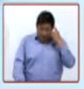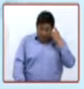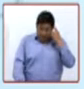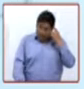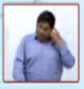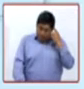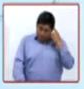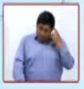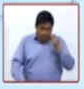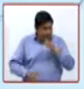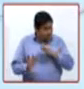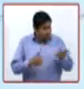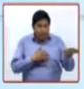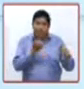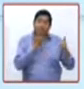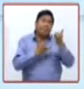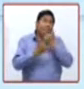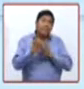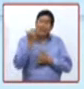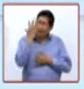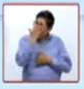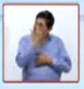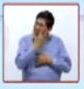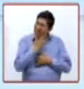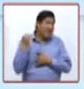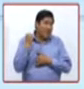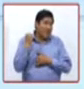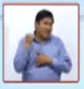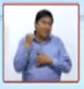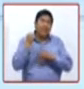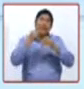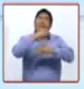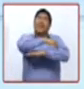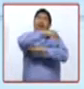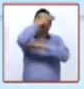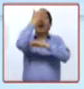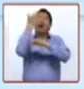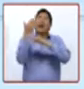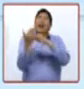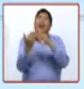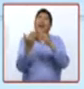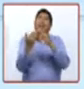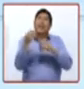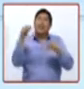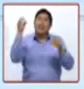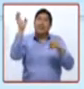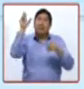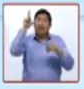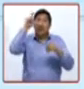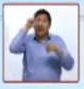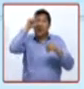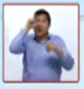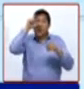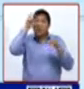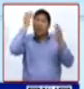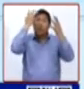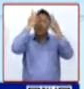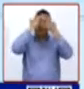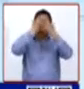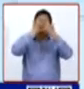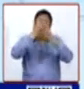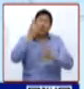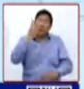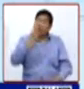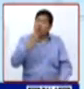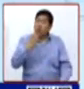Vamos a hablar ahora sí de este fenómeno hermoso que hemos tenido en el cielo, un regalo del cielo, este eclipse lunar, una luna vestida de color